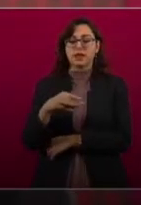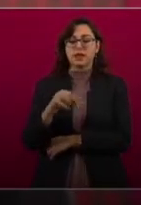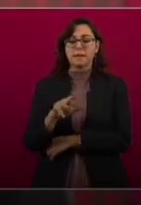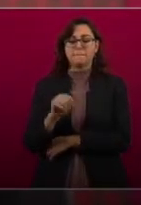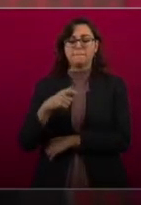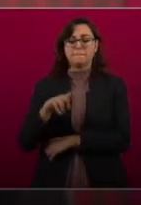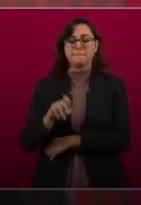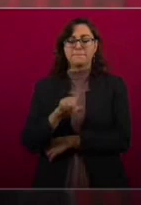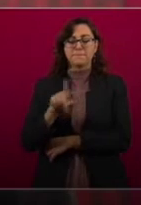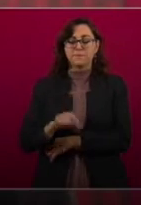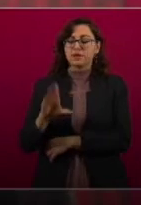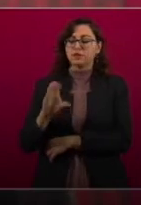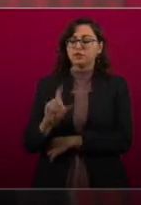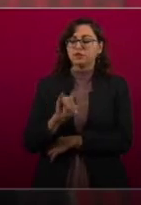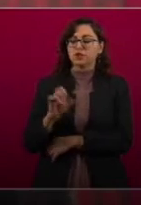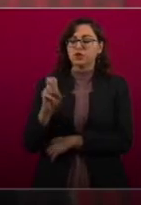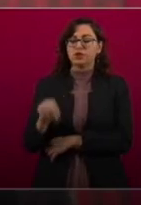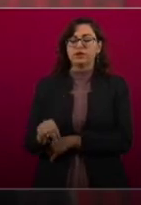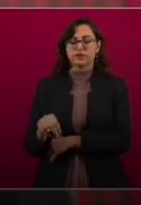para que